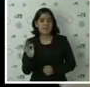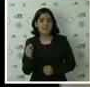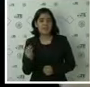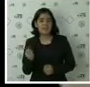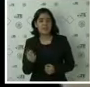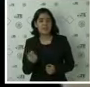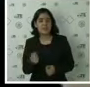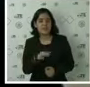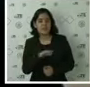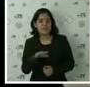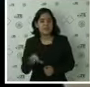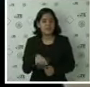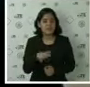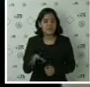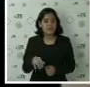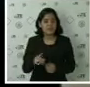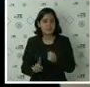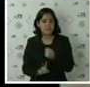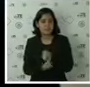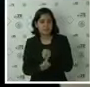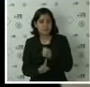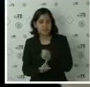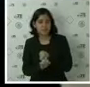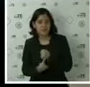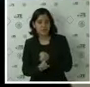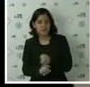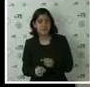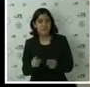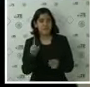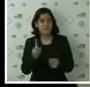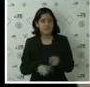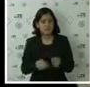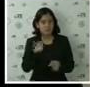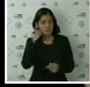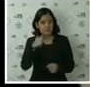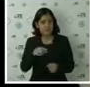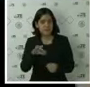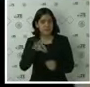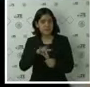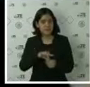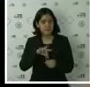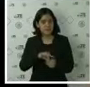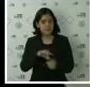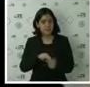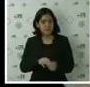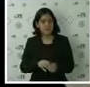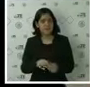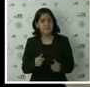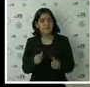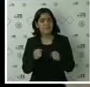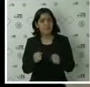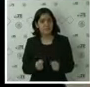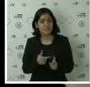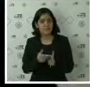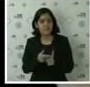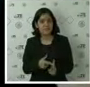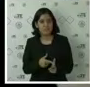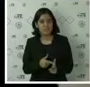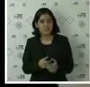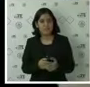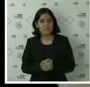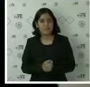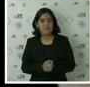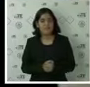de las condiciones que enfrentemos. Garantizar el ejercicio de nuestros derechos fundamentales como la educación y derechos